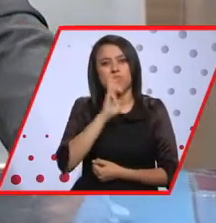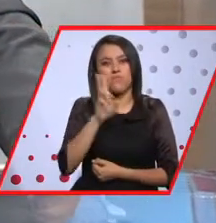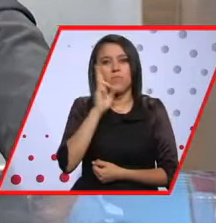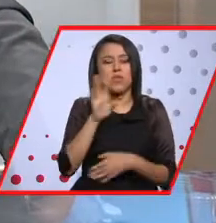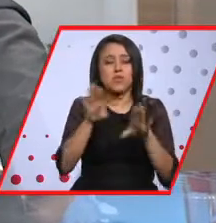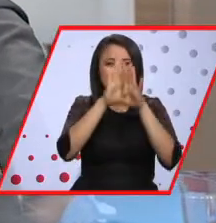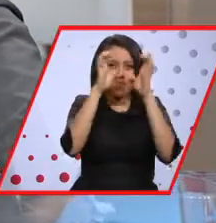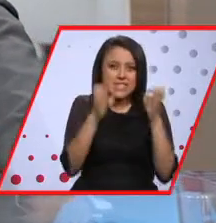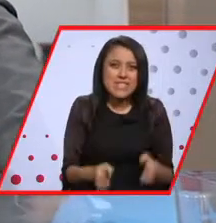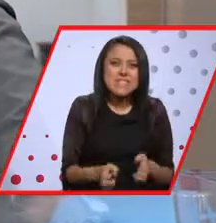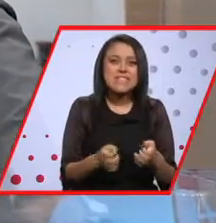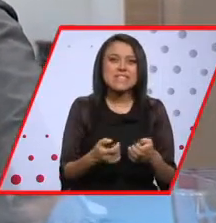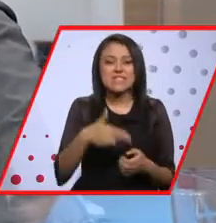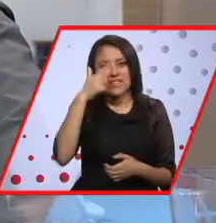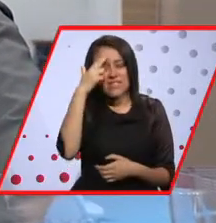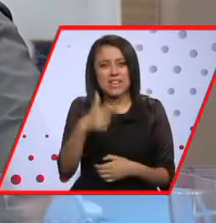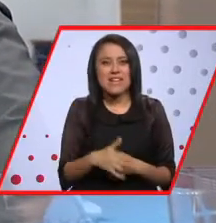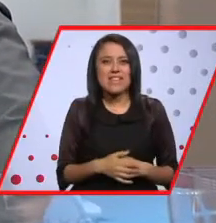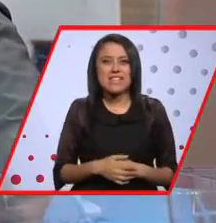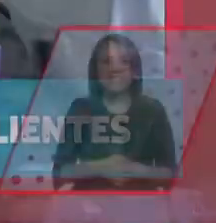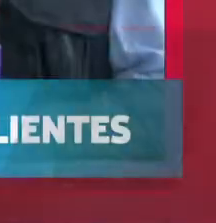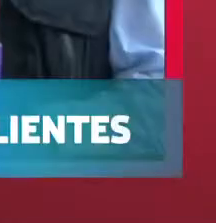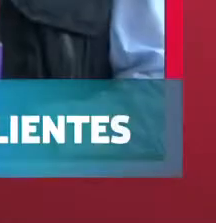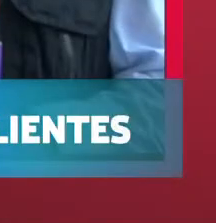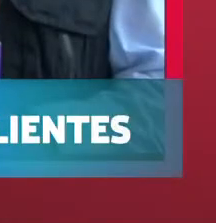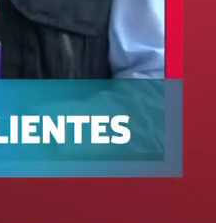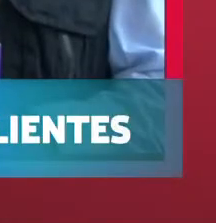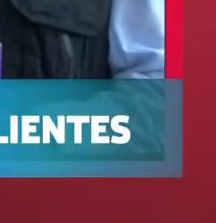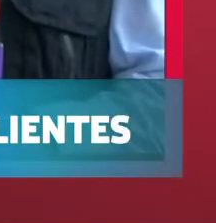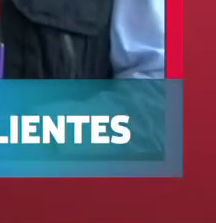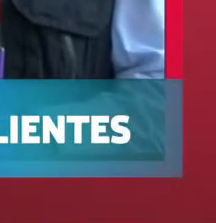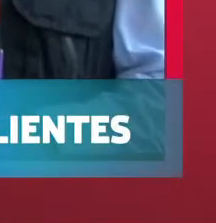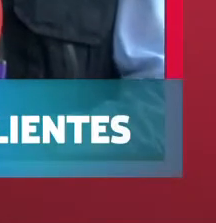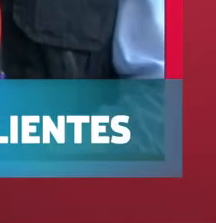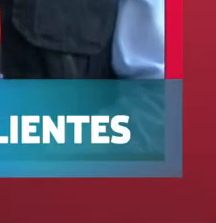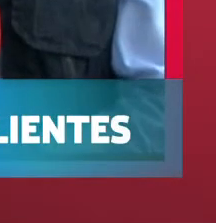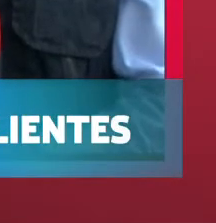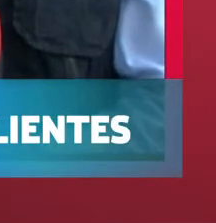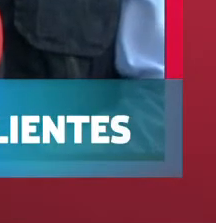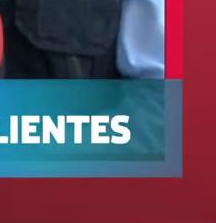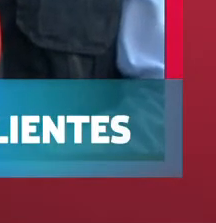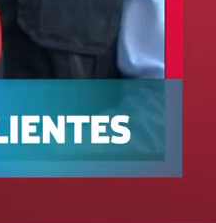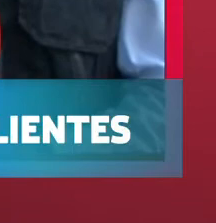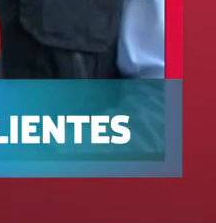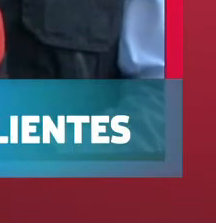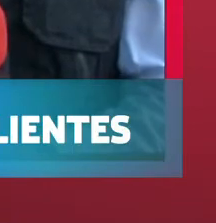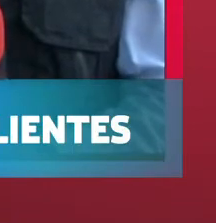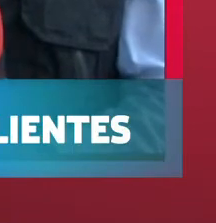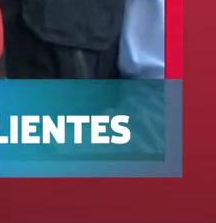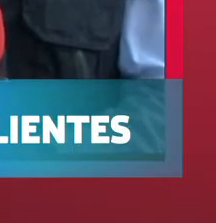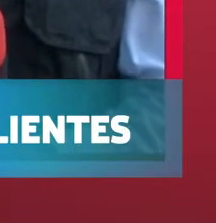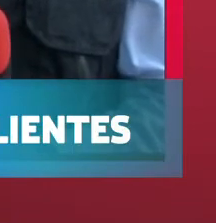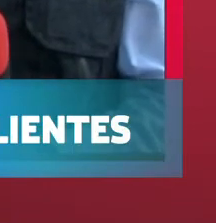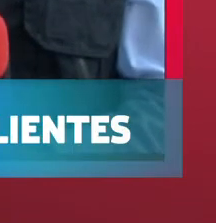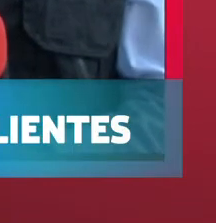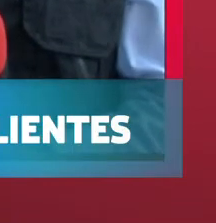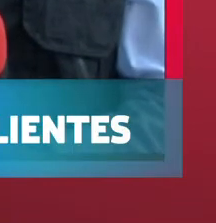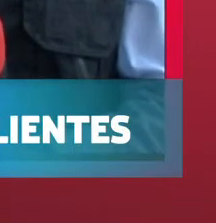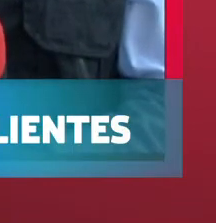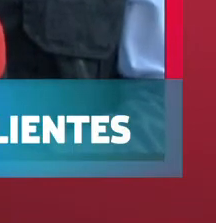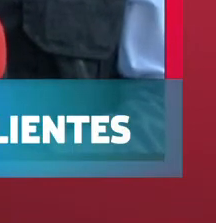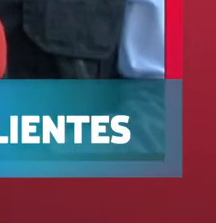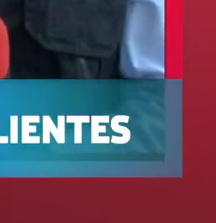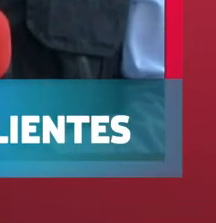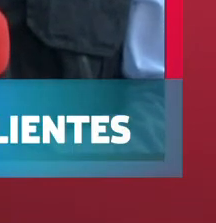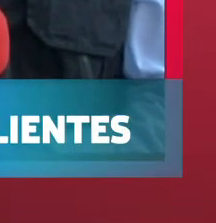Rodrigo, ¿cómo estás? Hola, Rodrigo. Hola, hola, buenos días. Así es, señor Garralda, muy buenos días. Yo los saludo desde